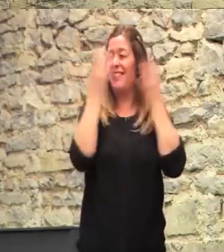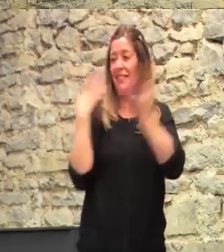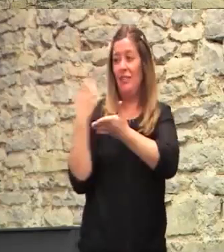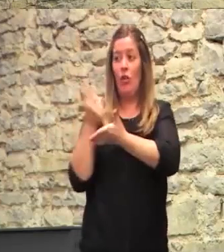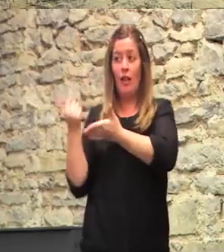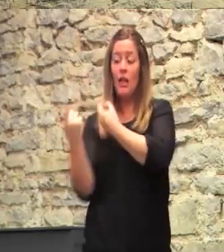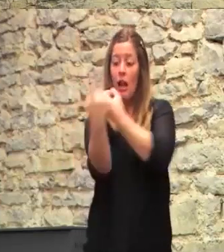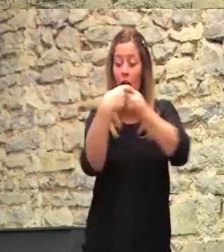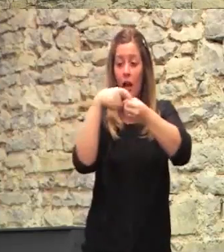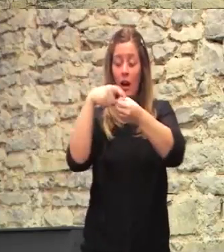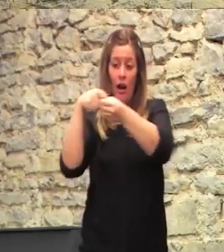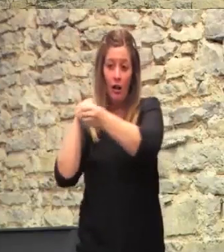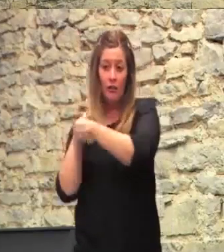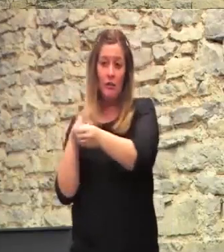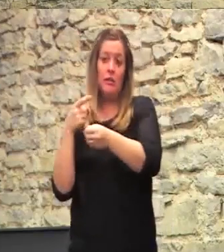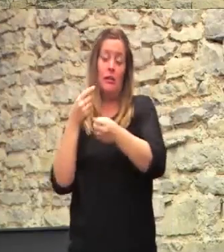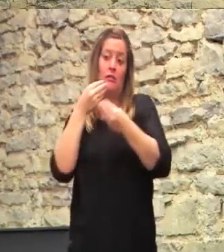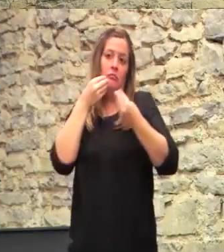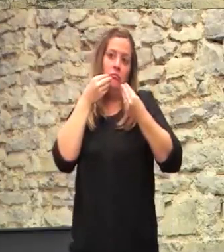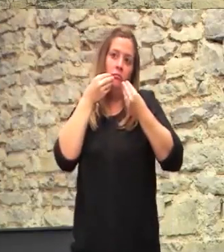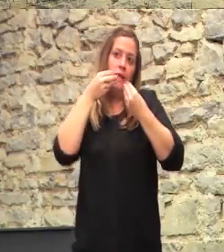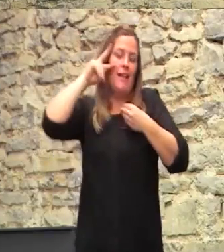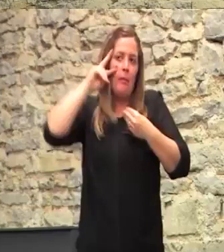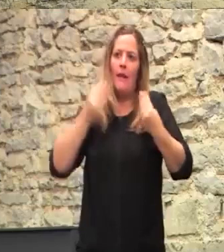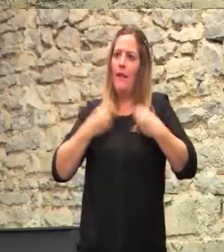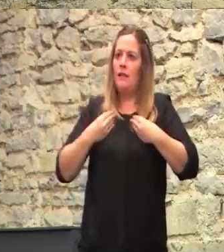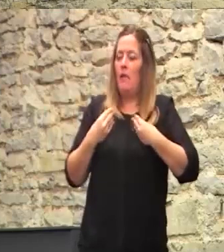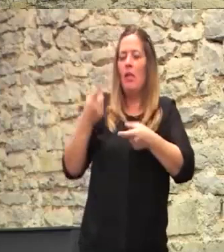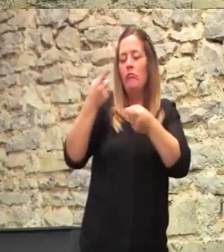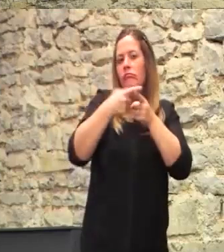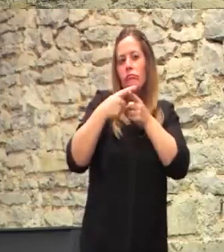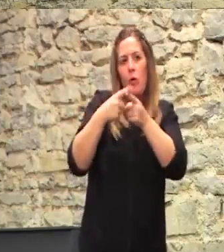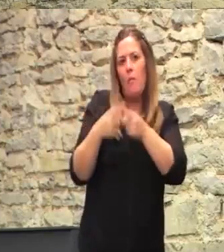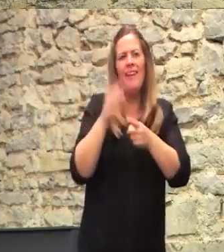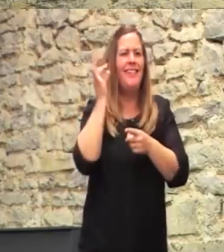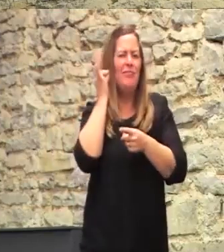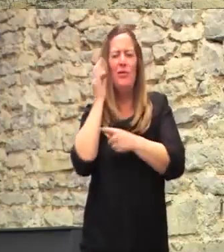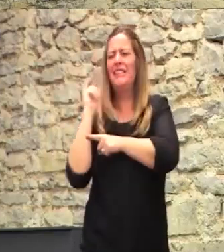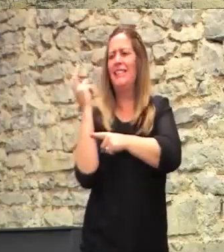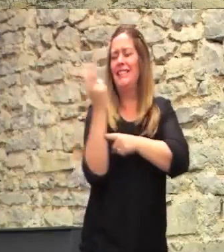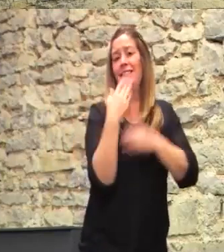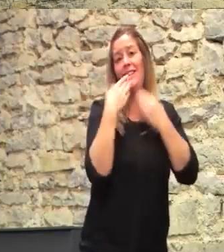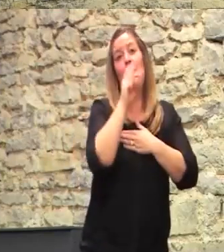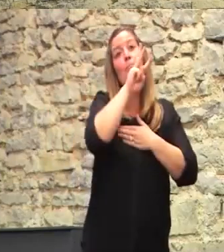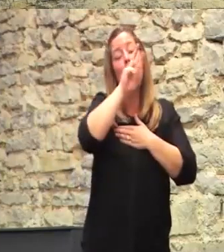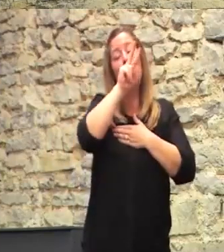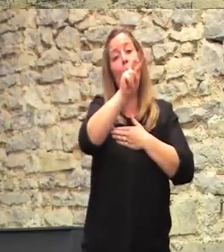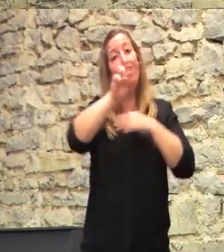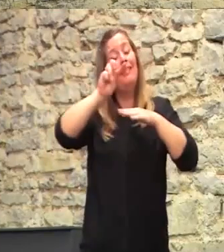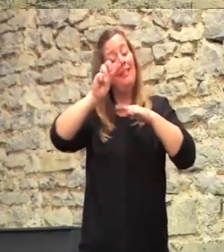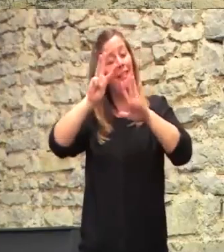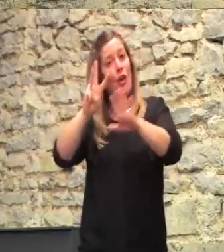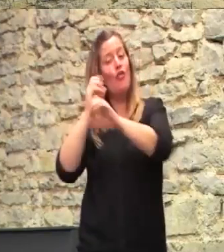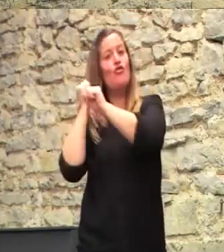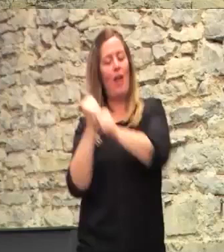podido compartir historias de vida con más de 10.000 mujeres a lo largo de estos 28 años colaboradora del